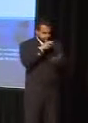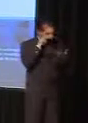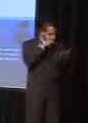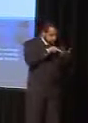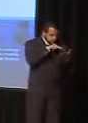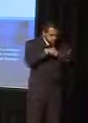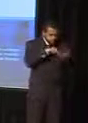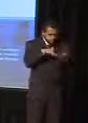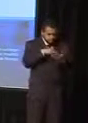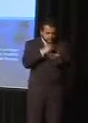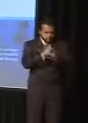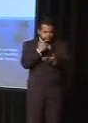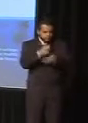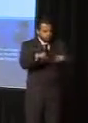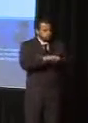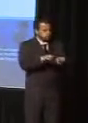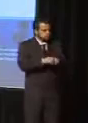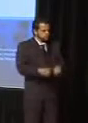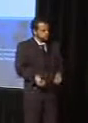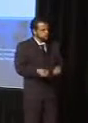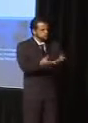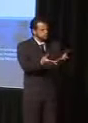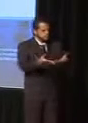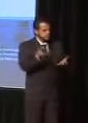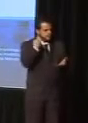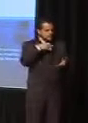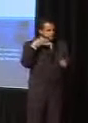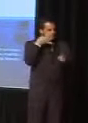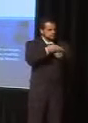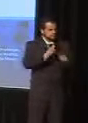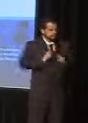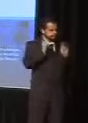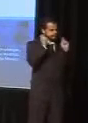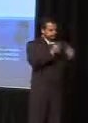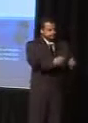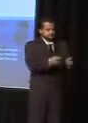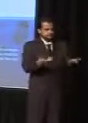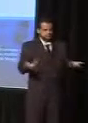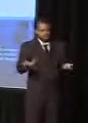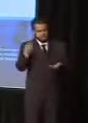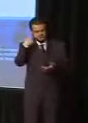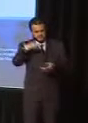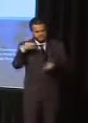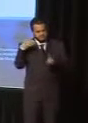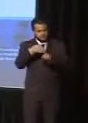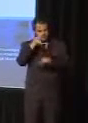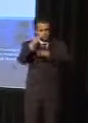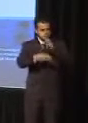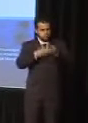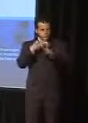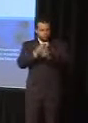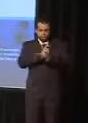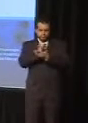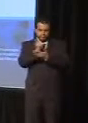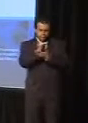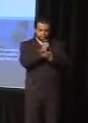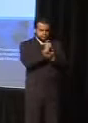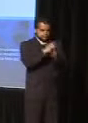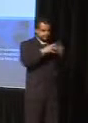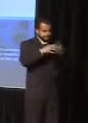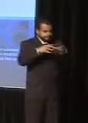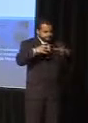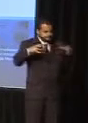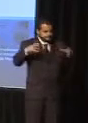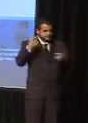y el dinero salen de la política y fluyen hacia las manos del mundo corporativo para poder hacer más y poder controlar